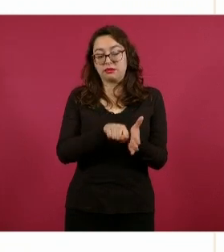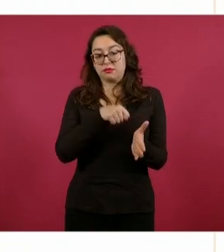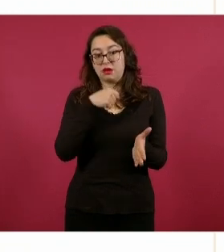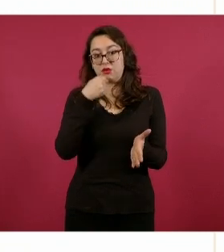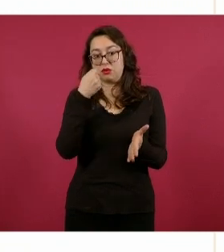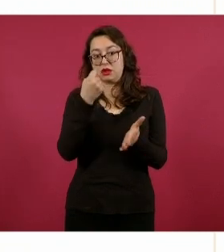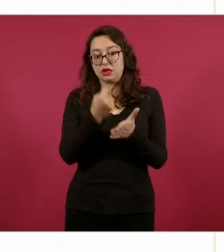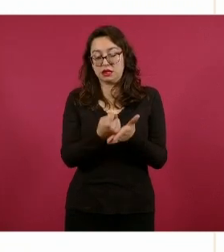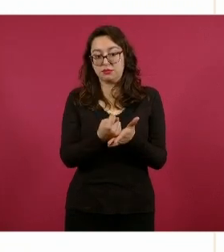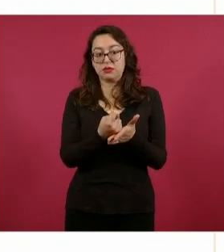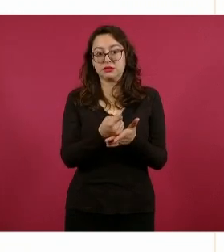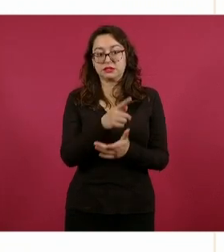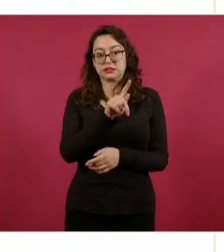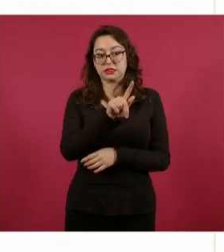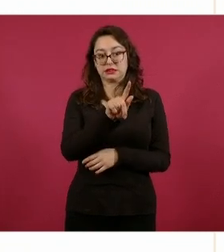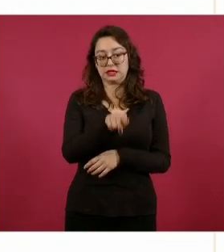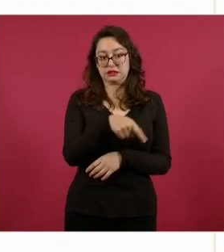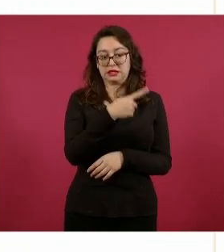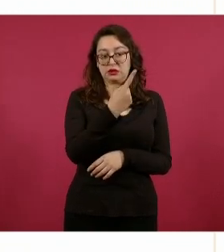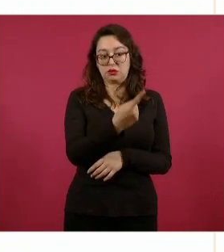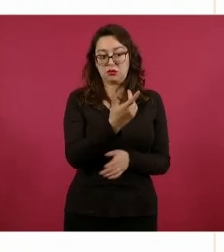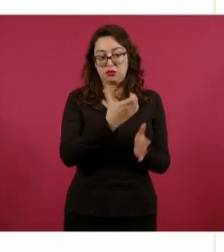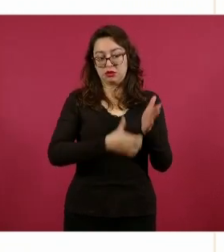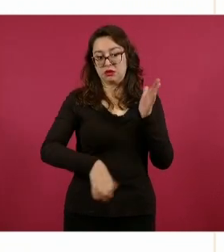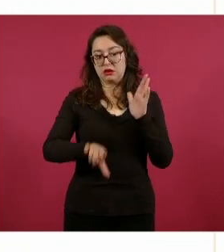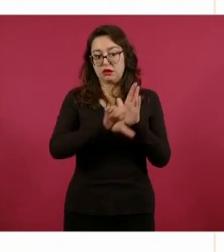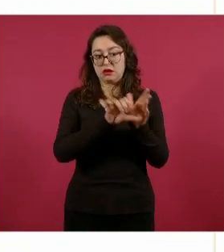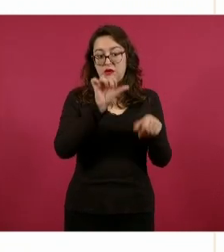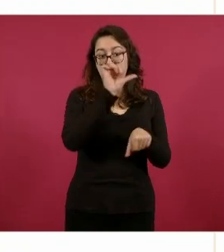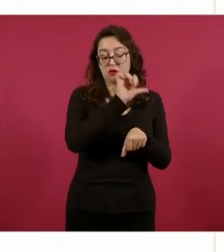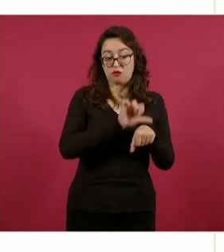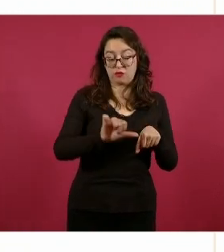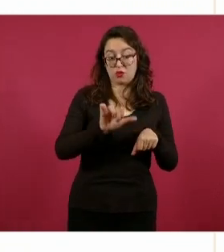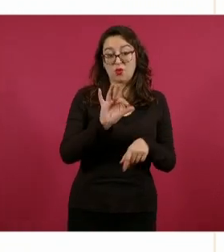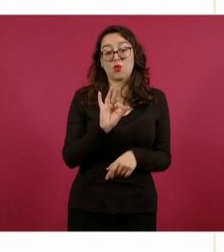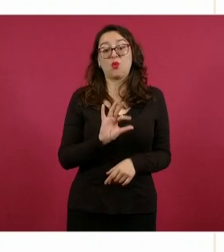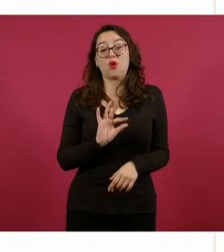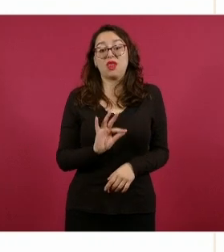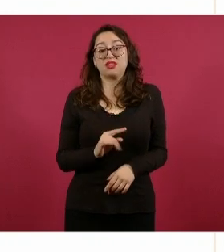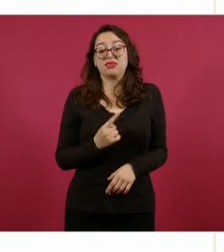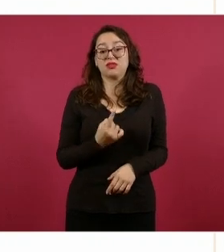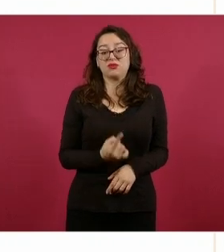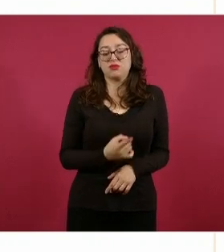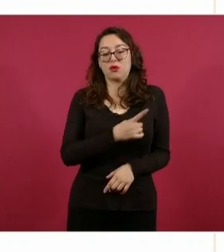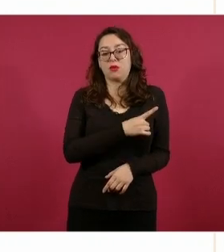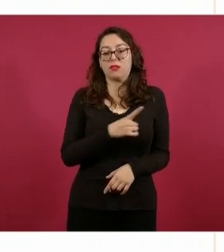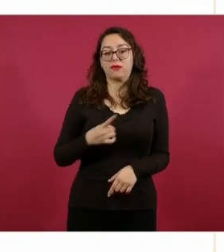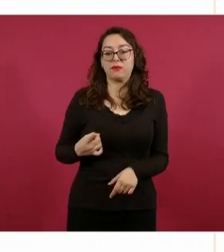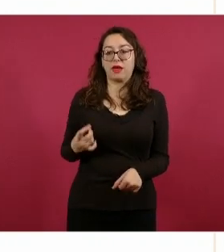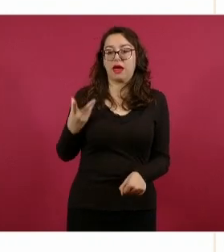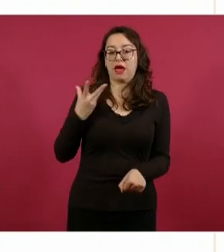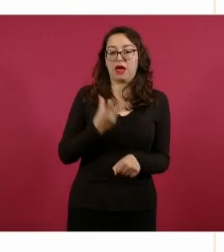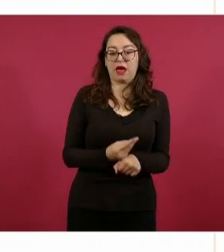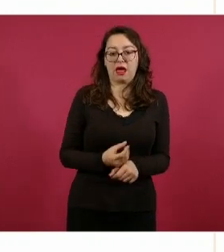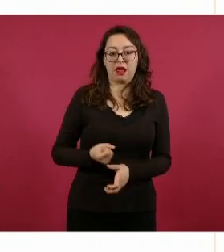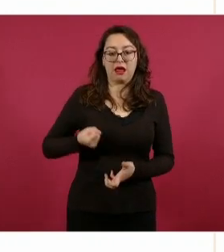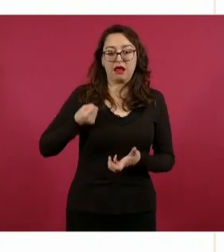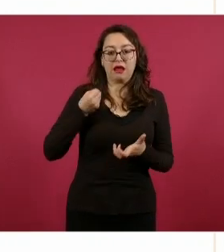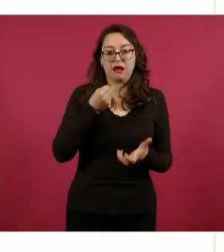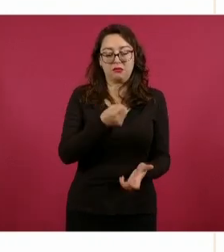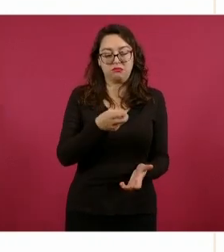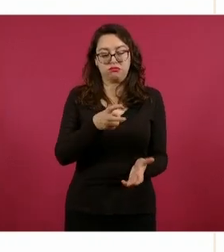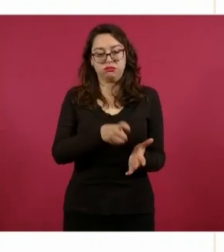ha habido una inversión de los 71 quirófanos en 41 de ellos que tenían algún problema